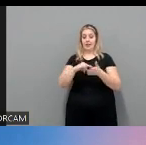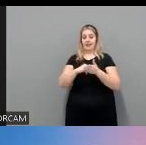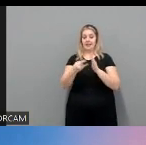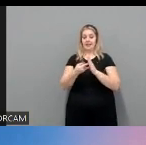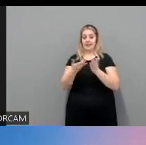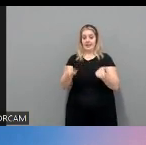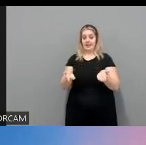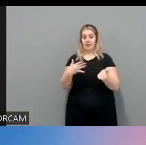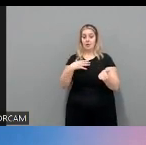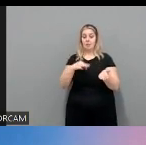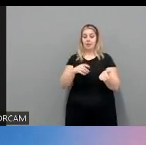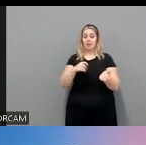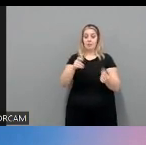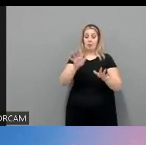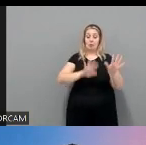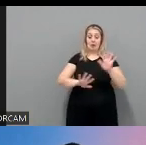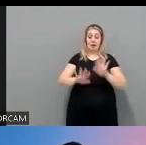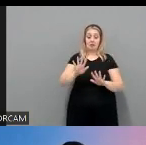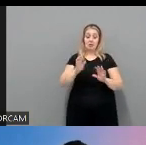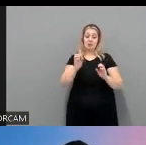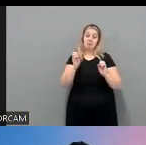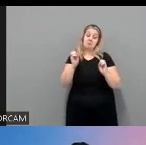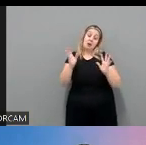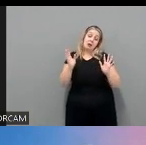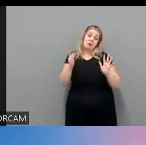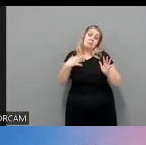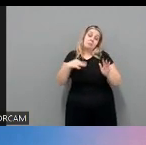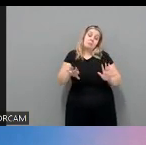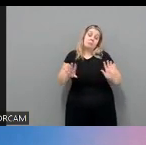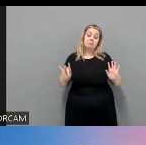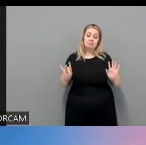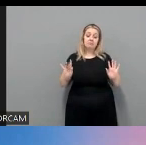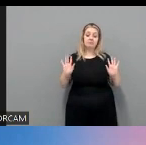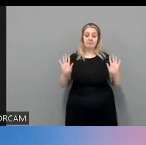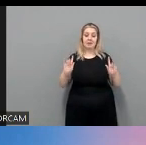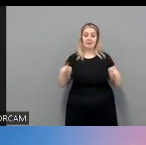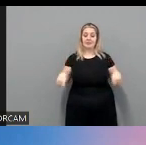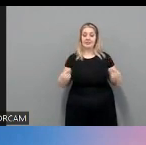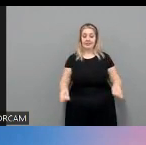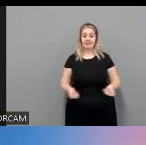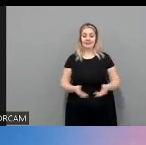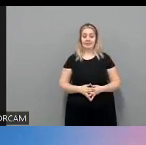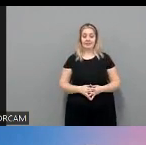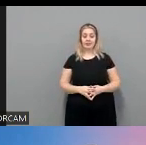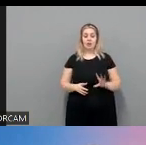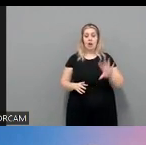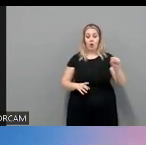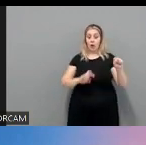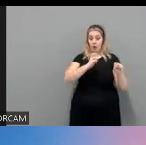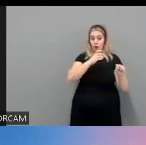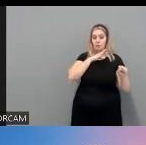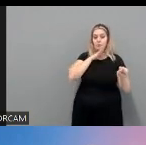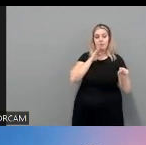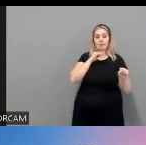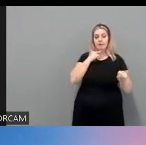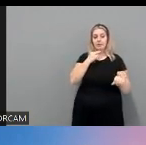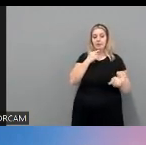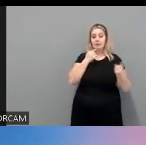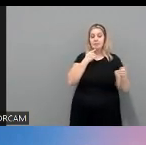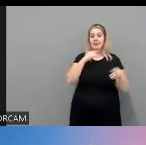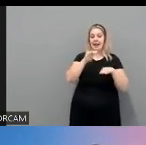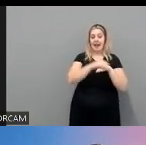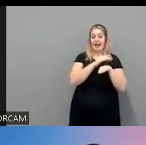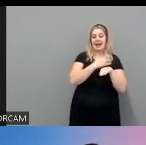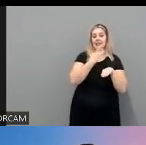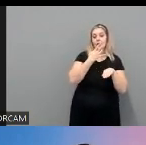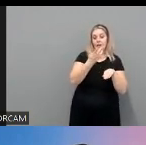técnica. Puede ser un poco caótico, bueno, quizás, pero es natural. Vamos a coger otro, ¿vale? Mira, el gato, por